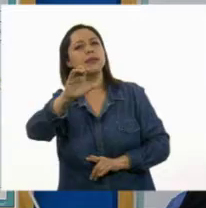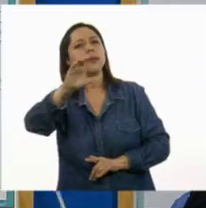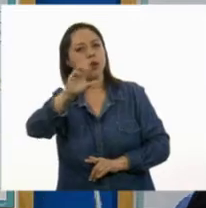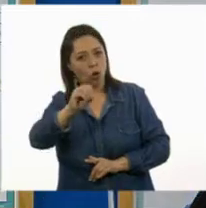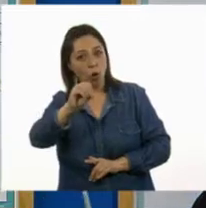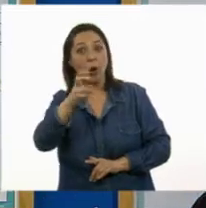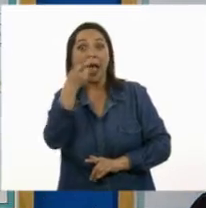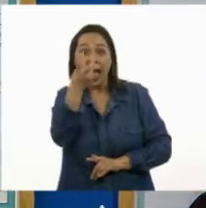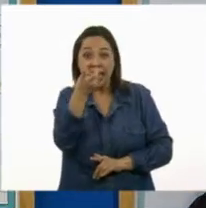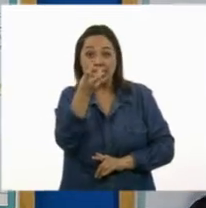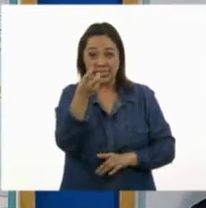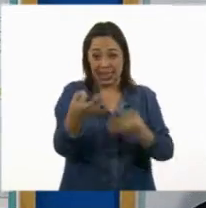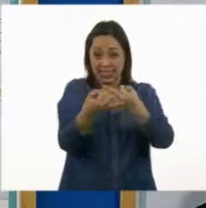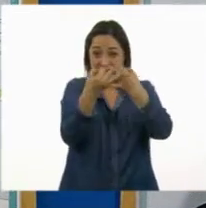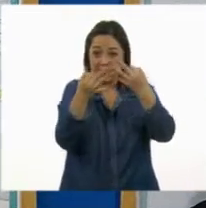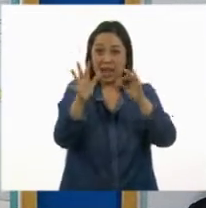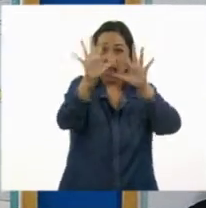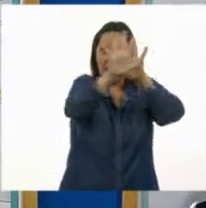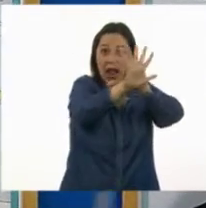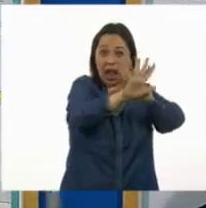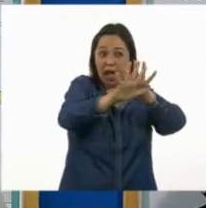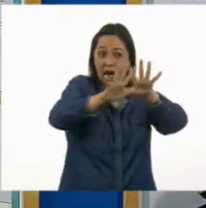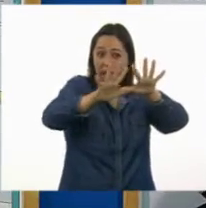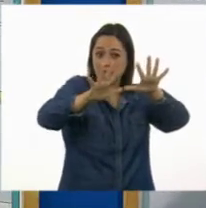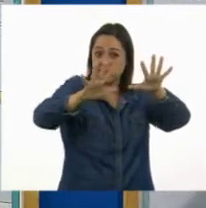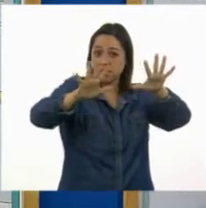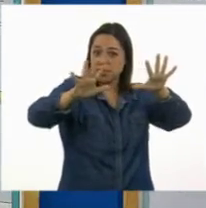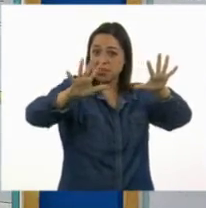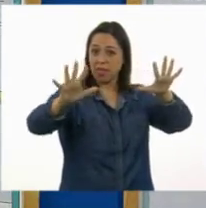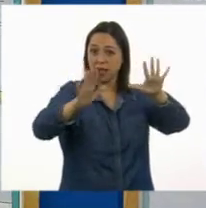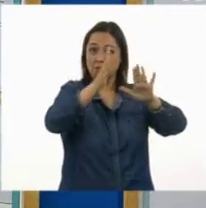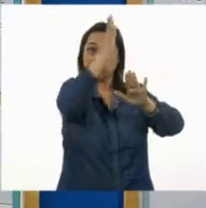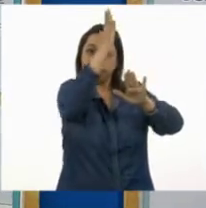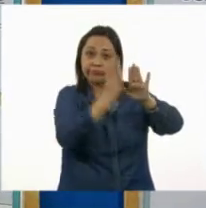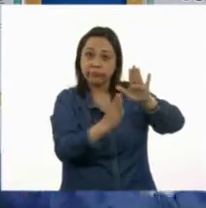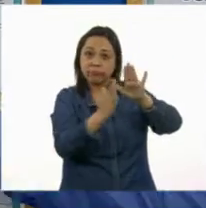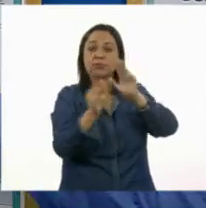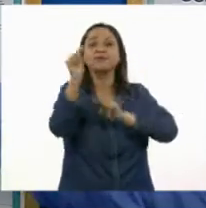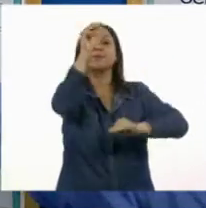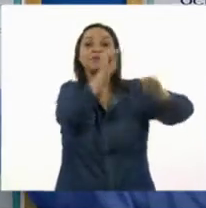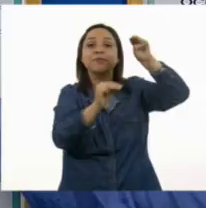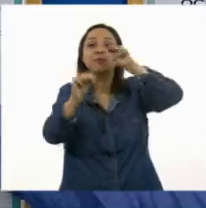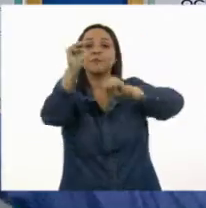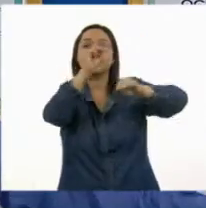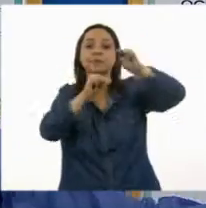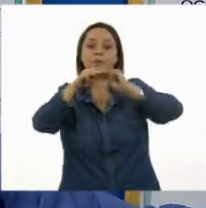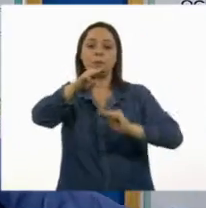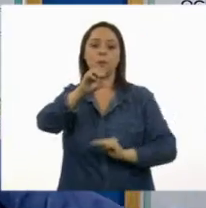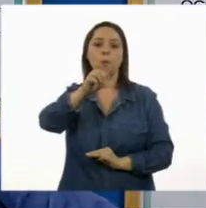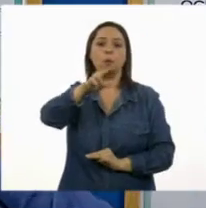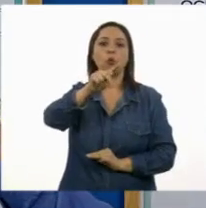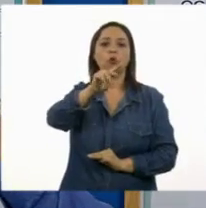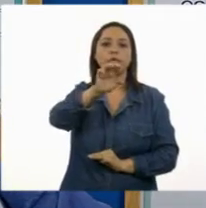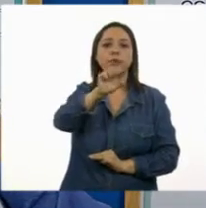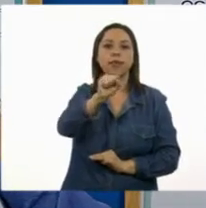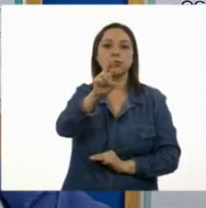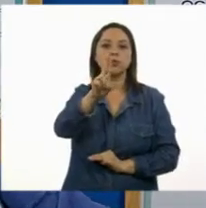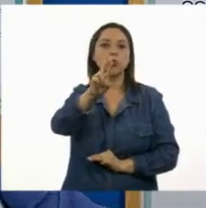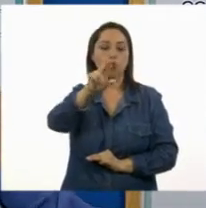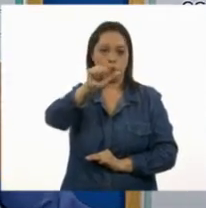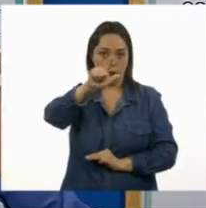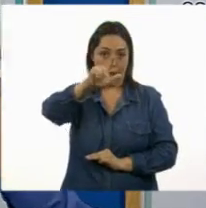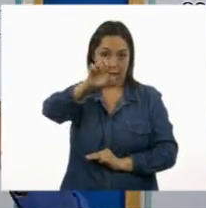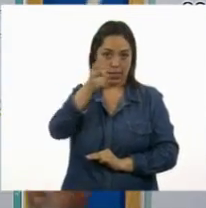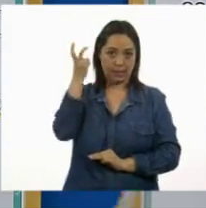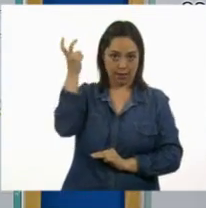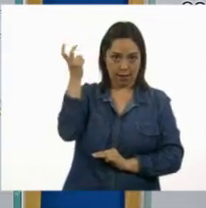gran placa continental la divide una cordillera muy grande llamada Montes Urales.